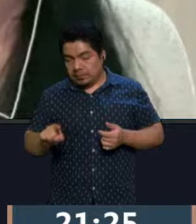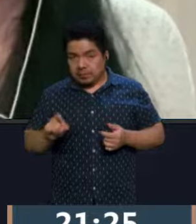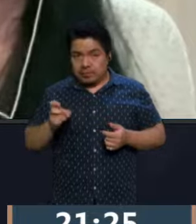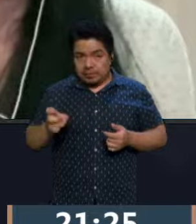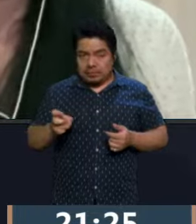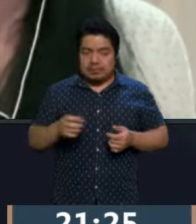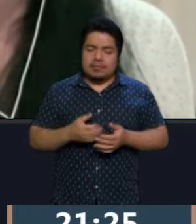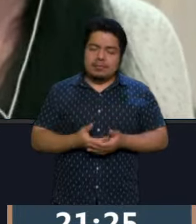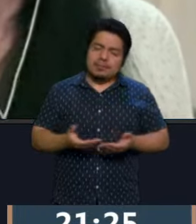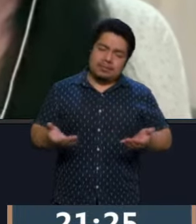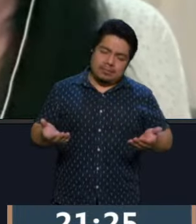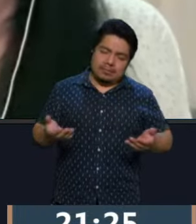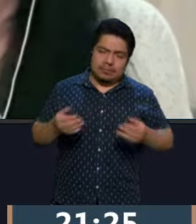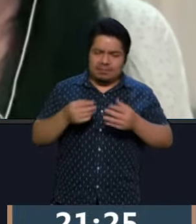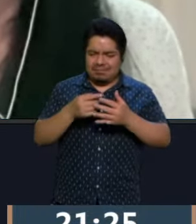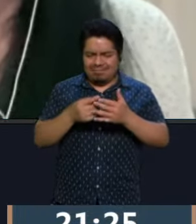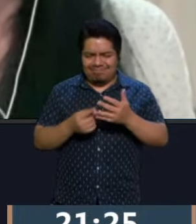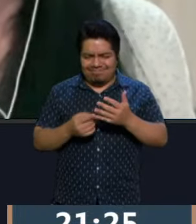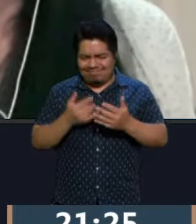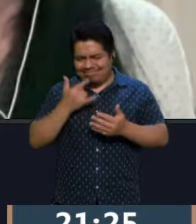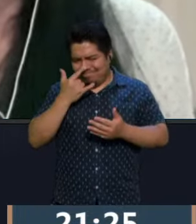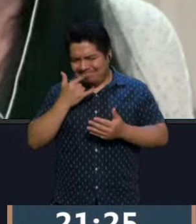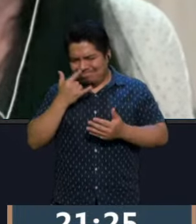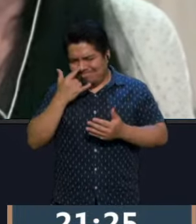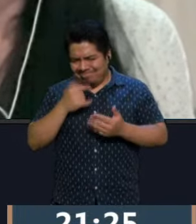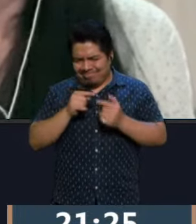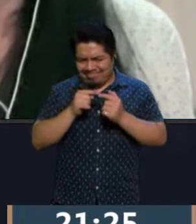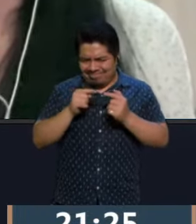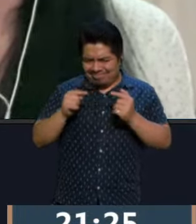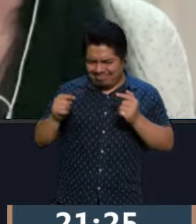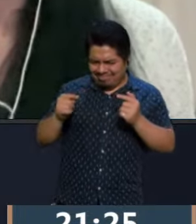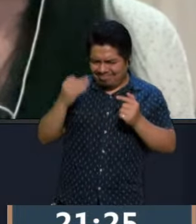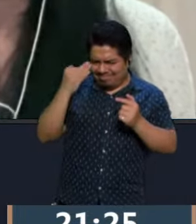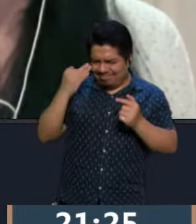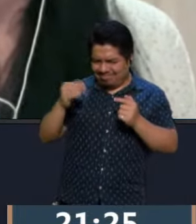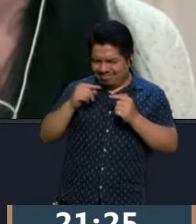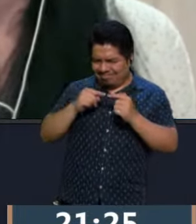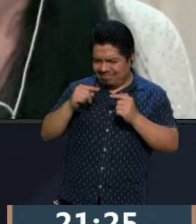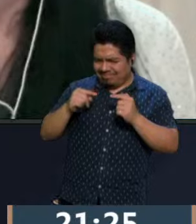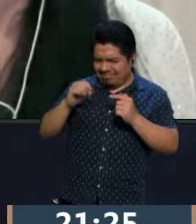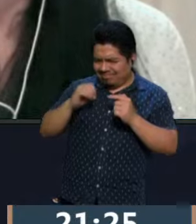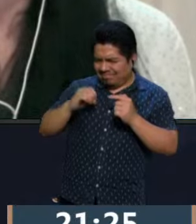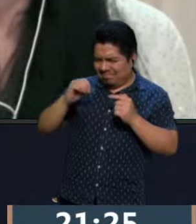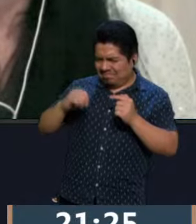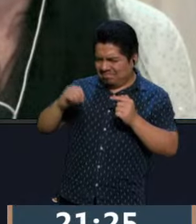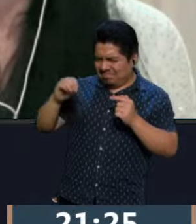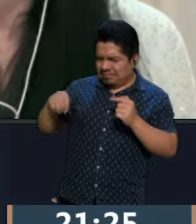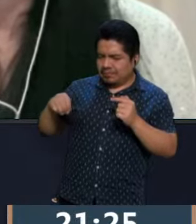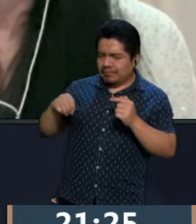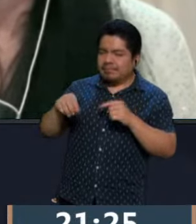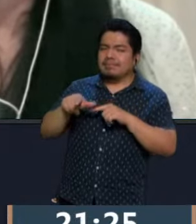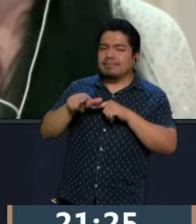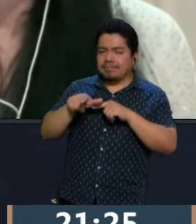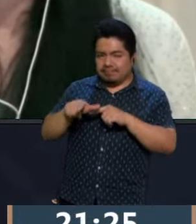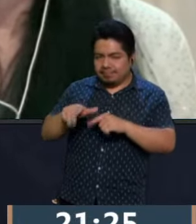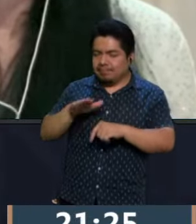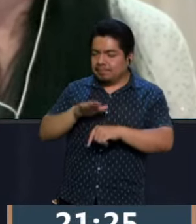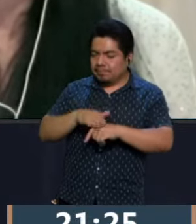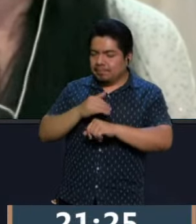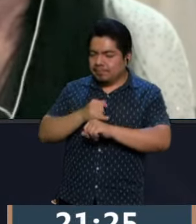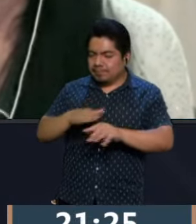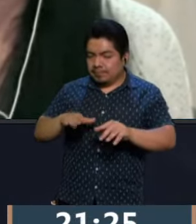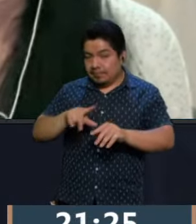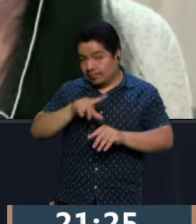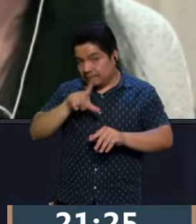Braulio. Pues sin duda muchas irregularidades en esta línea del tiempo y en ese relato que nos haces de este caso. Seguramente seguirá saliendo información y me gustaría dejar